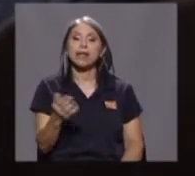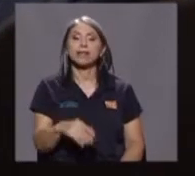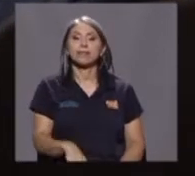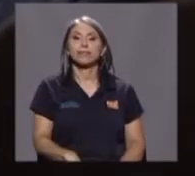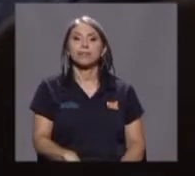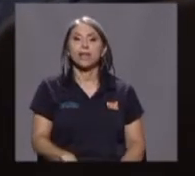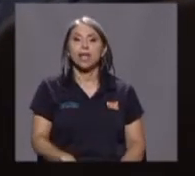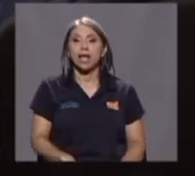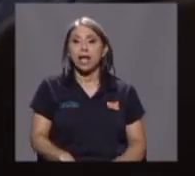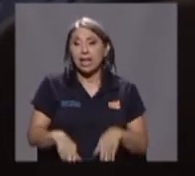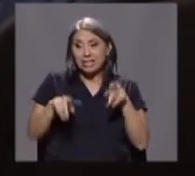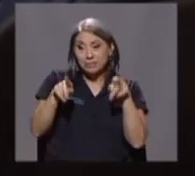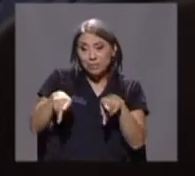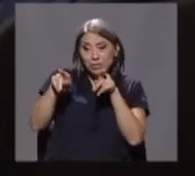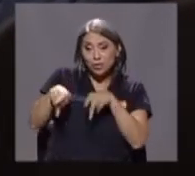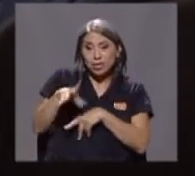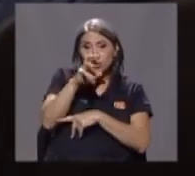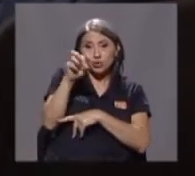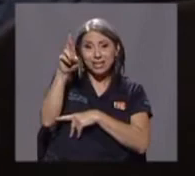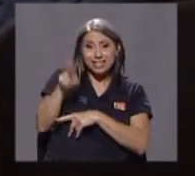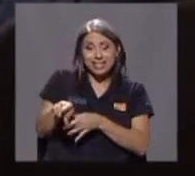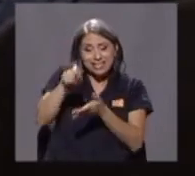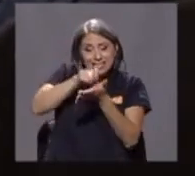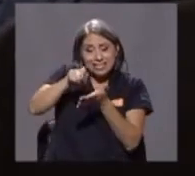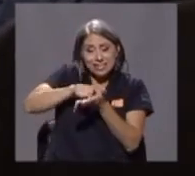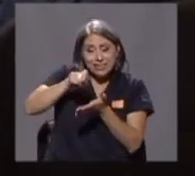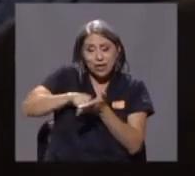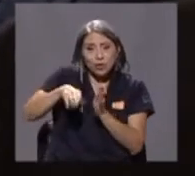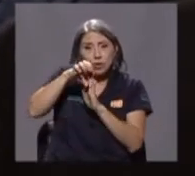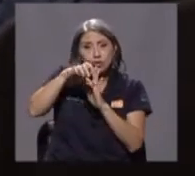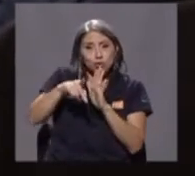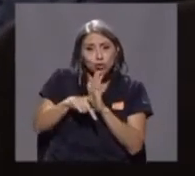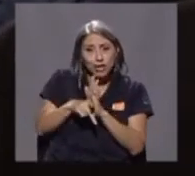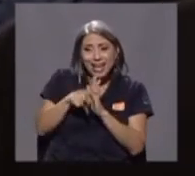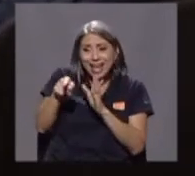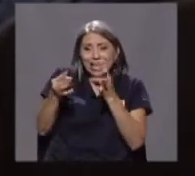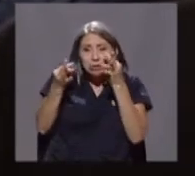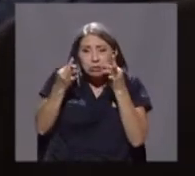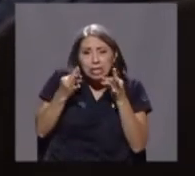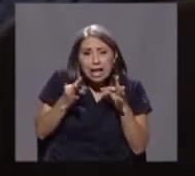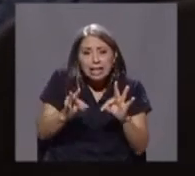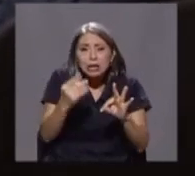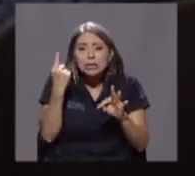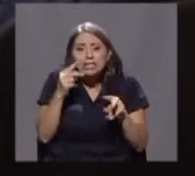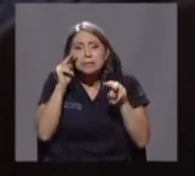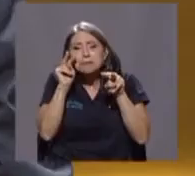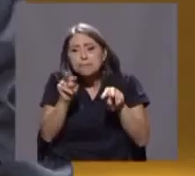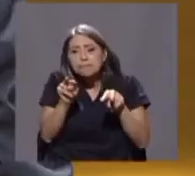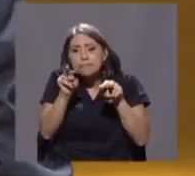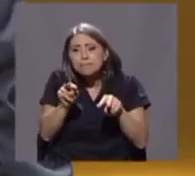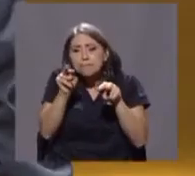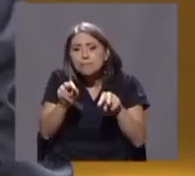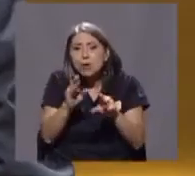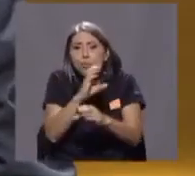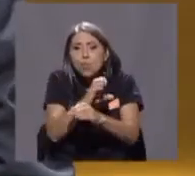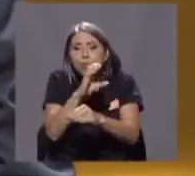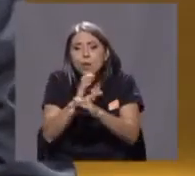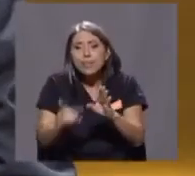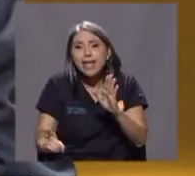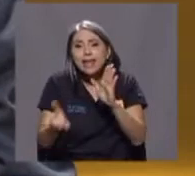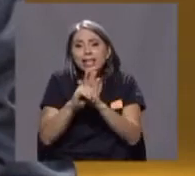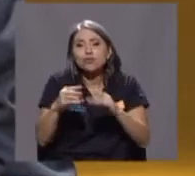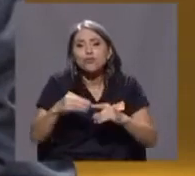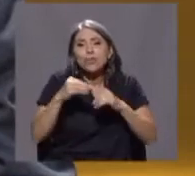del constituyente costarricense por tratar de darle una preeminencia a la tutela de los derechos fundamentales es algo que heredamos